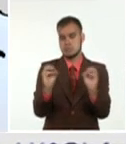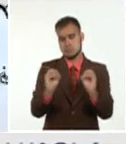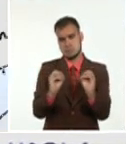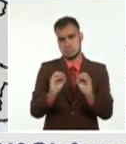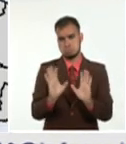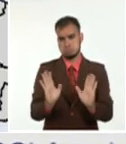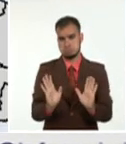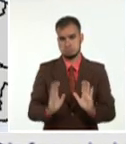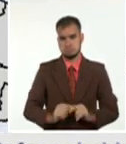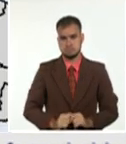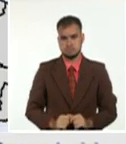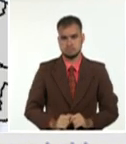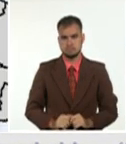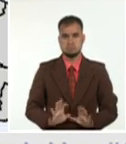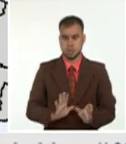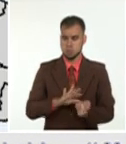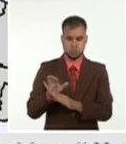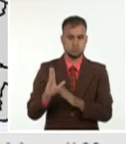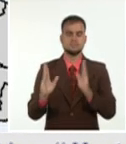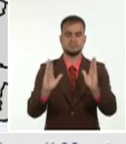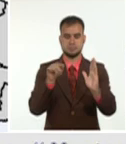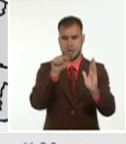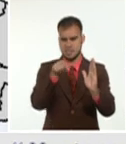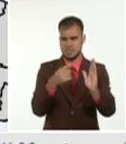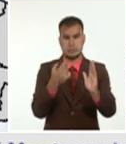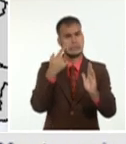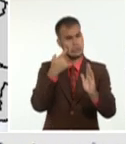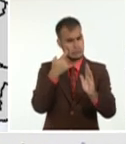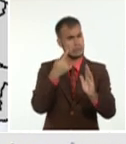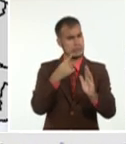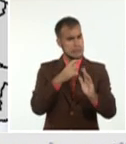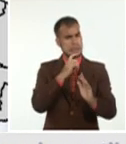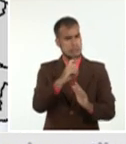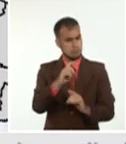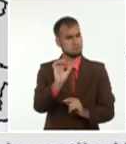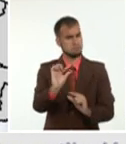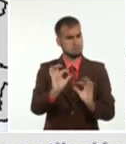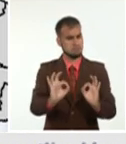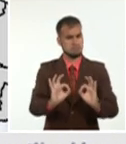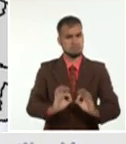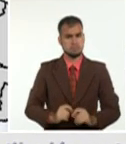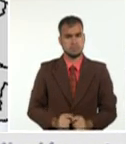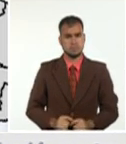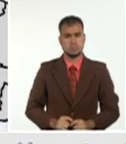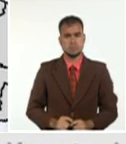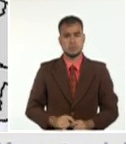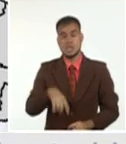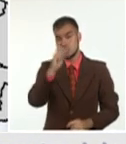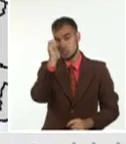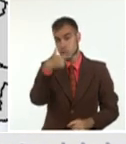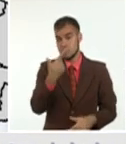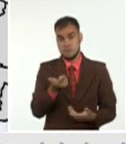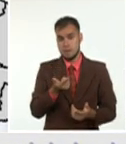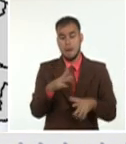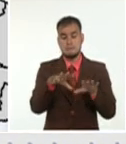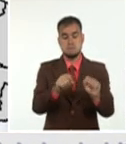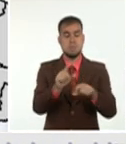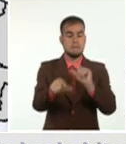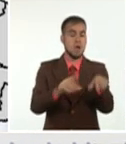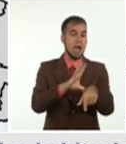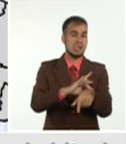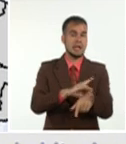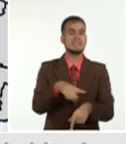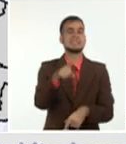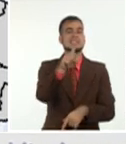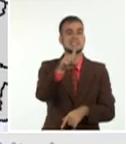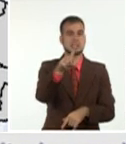centro, también un poco complejo. Ciego de Ávila, la cifra muy elevada de 110 casos